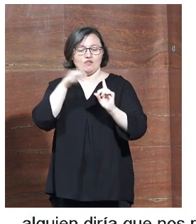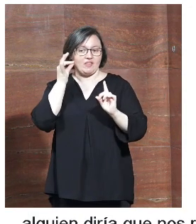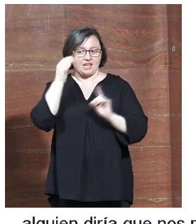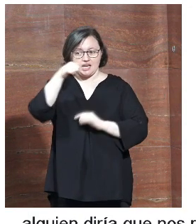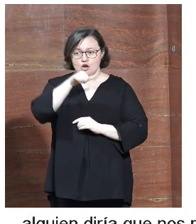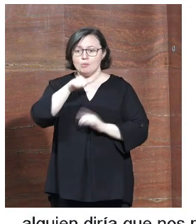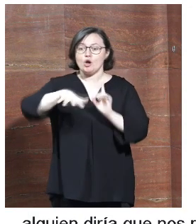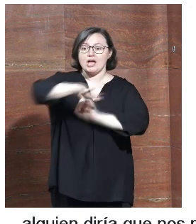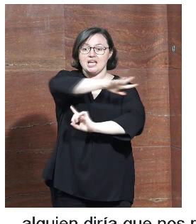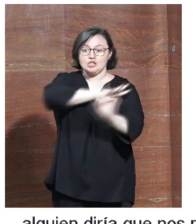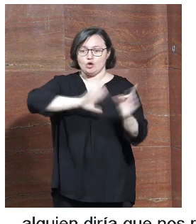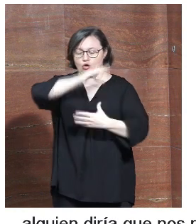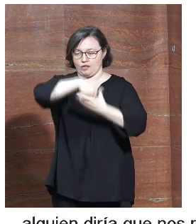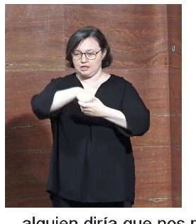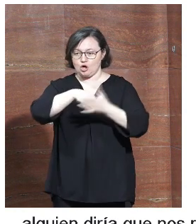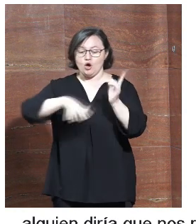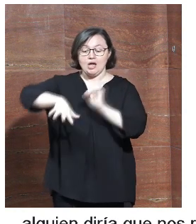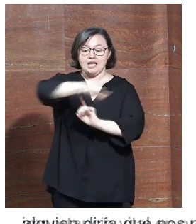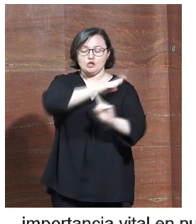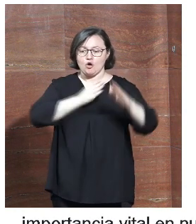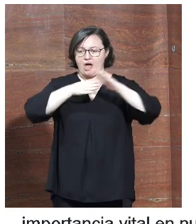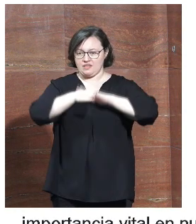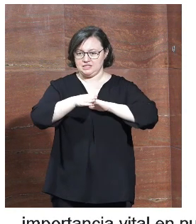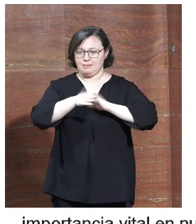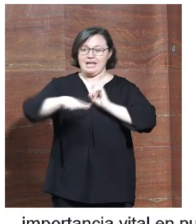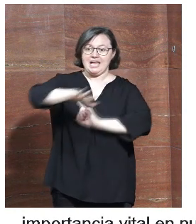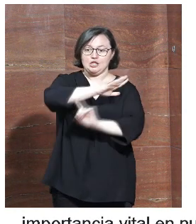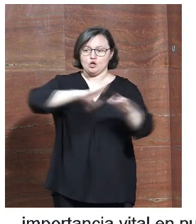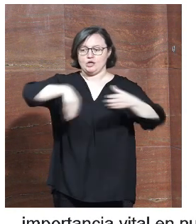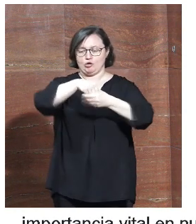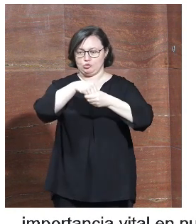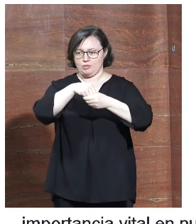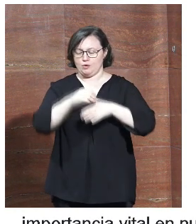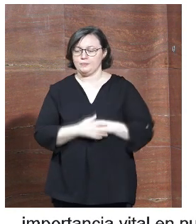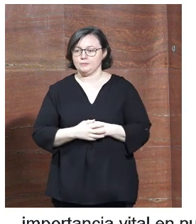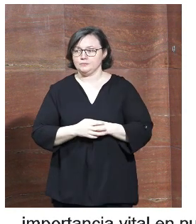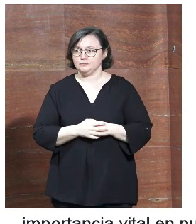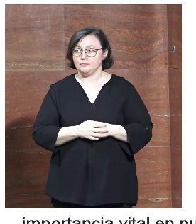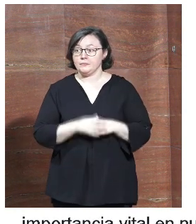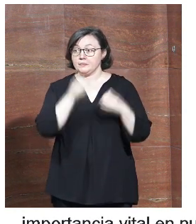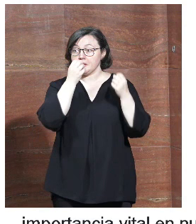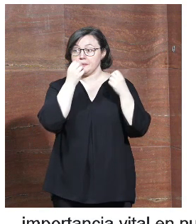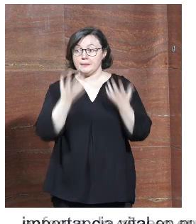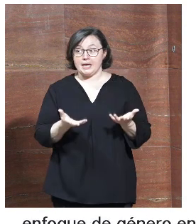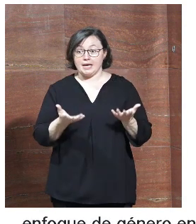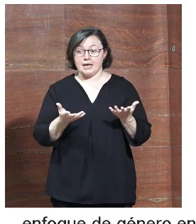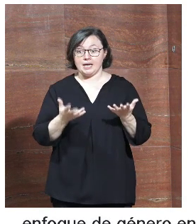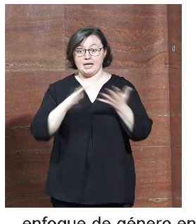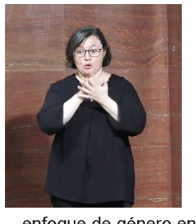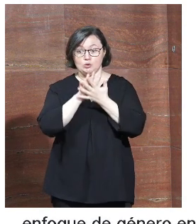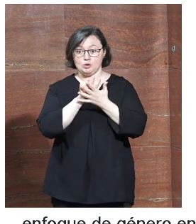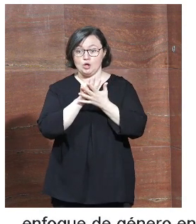en los entornos accesibles, entornos inclusivos, ¿no? Bien, tenemos